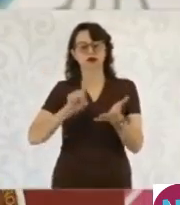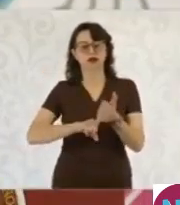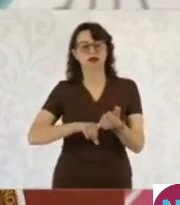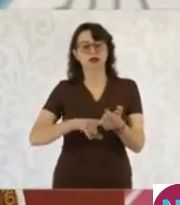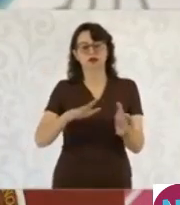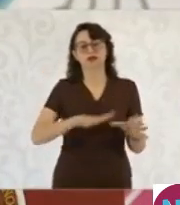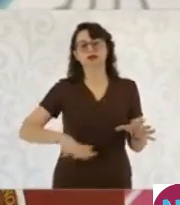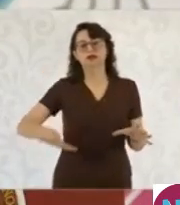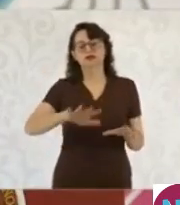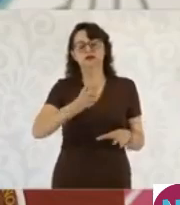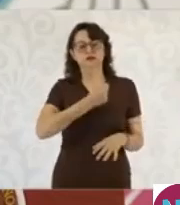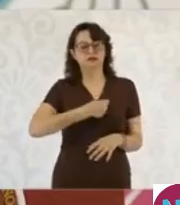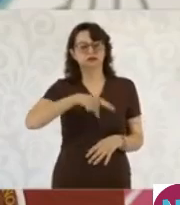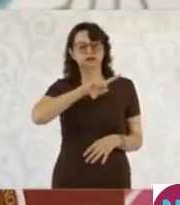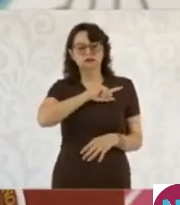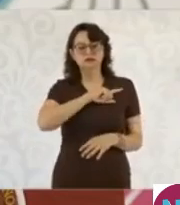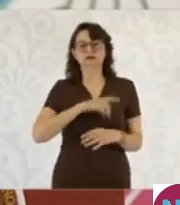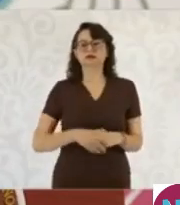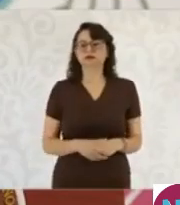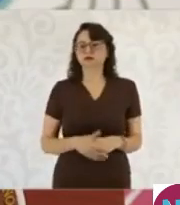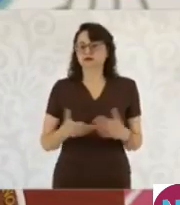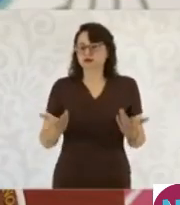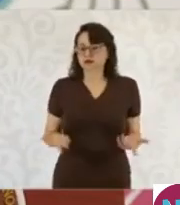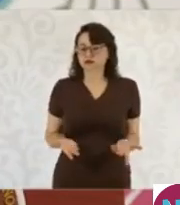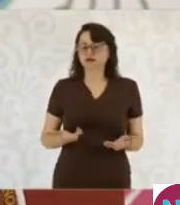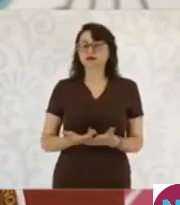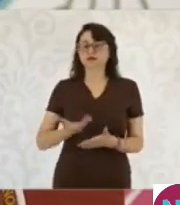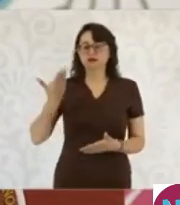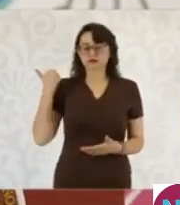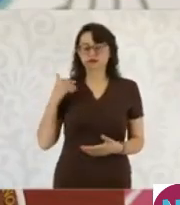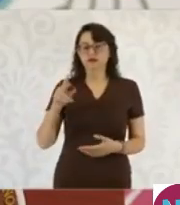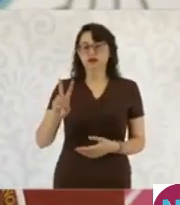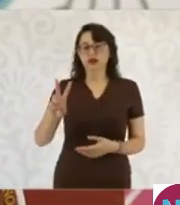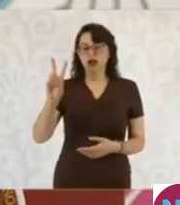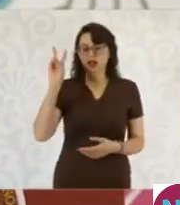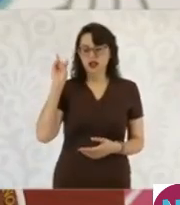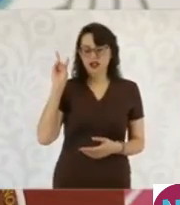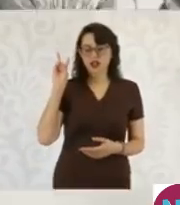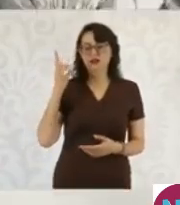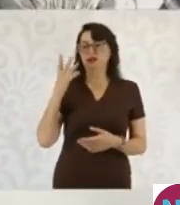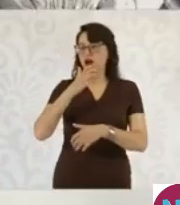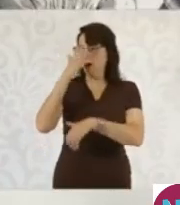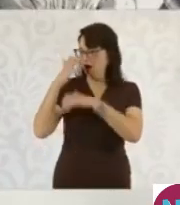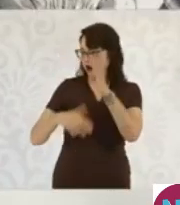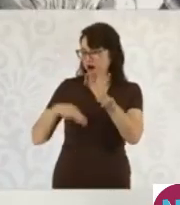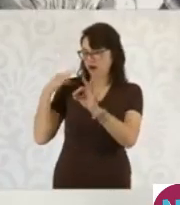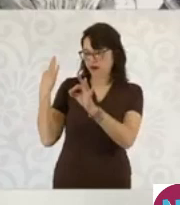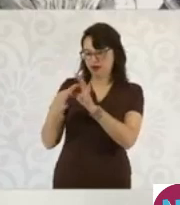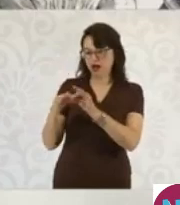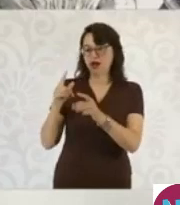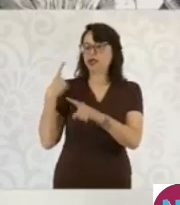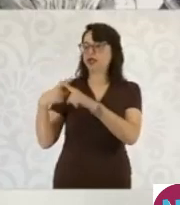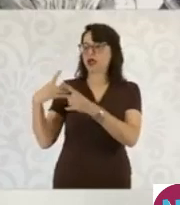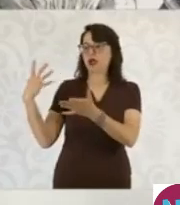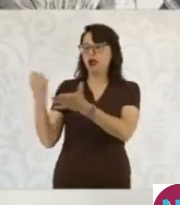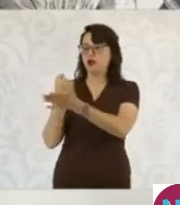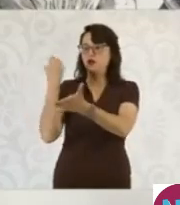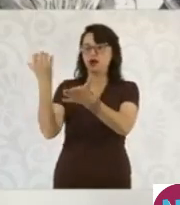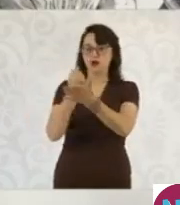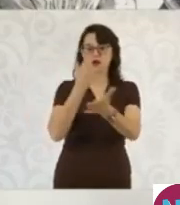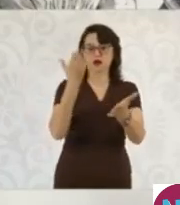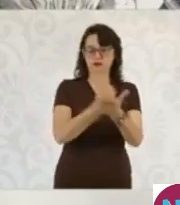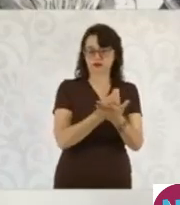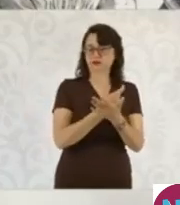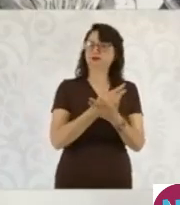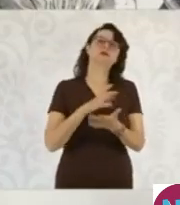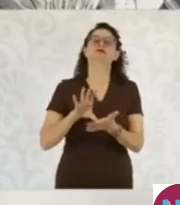Adicionalmente, al completar estas subastas el pasado día viernes y ya empezar a notificar a los proveedores para que empiecen a surtir,